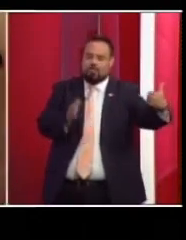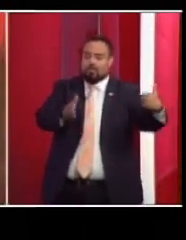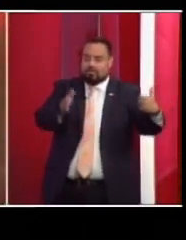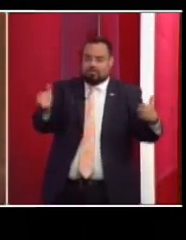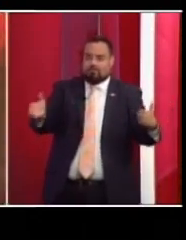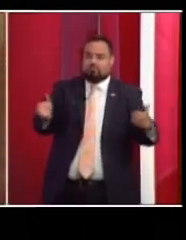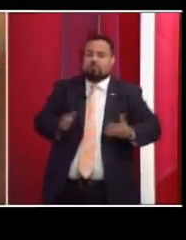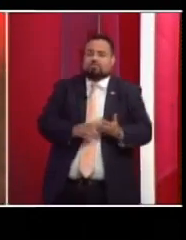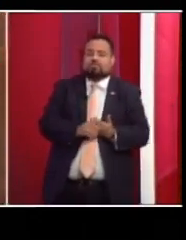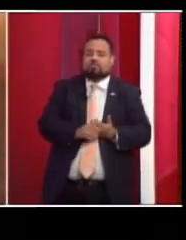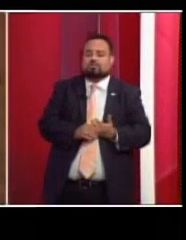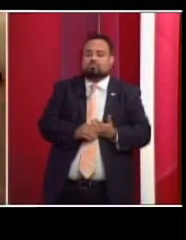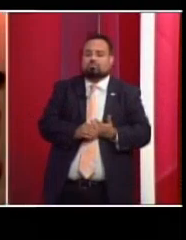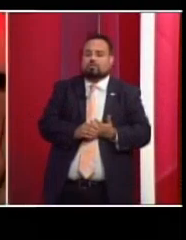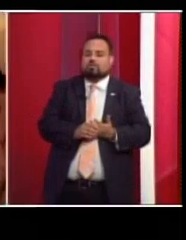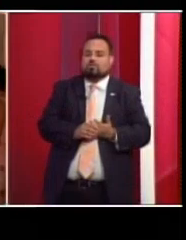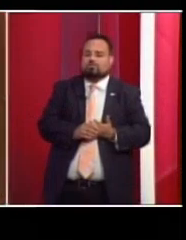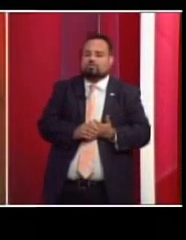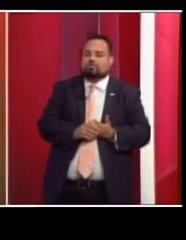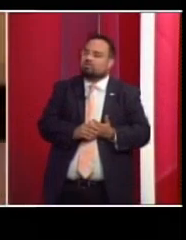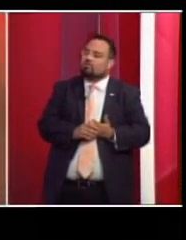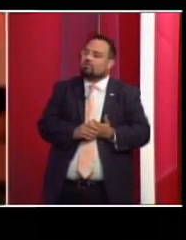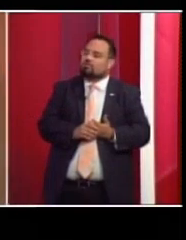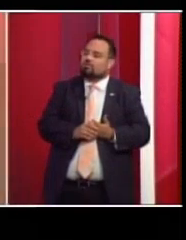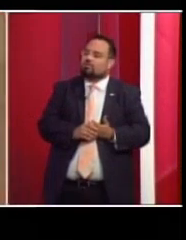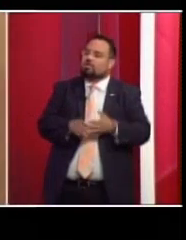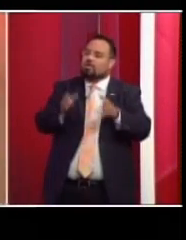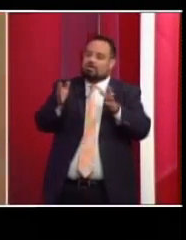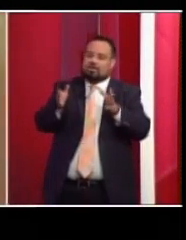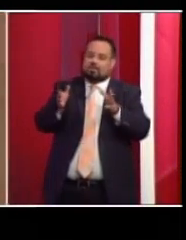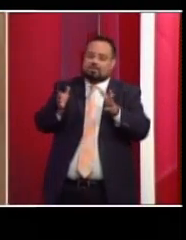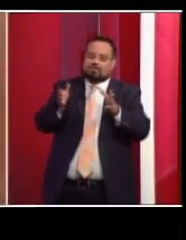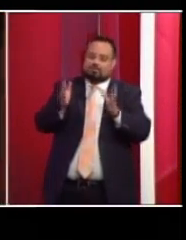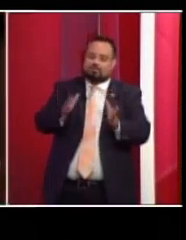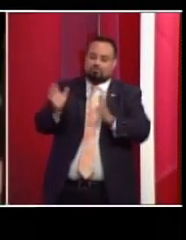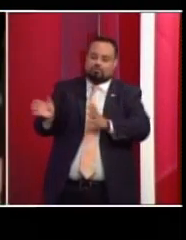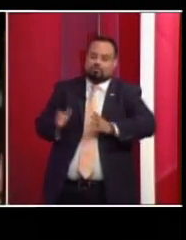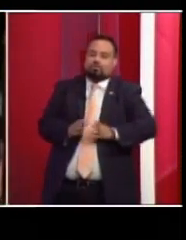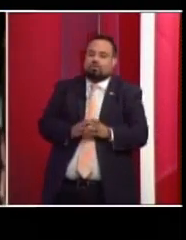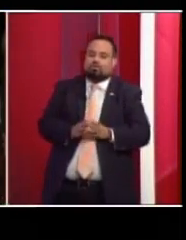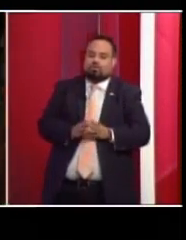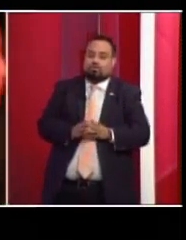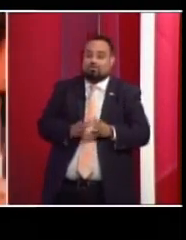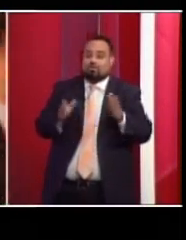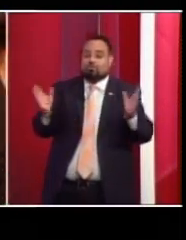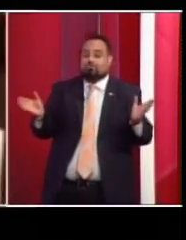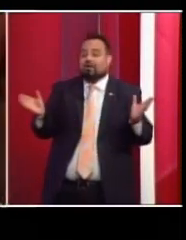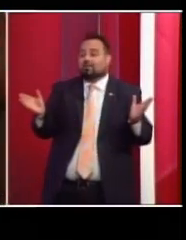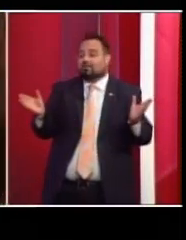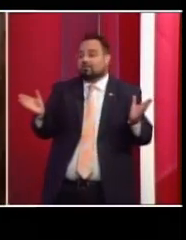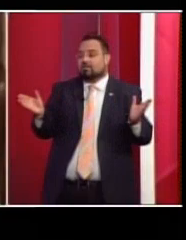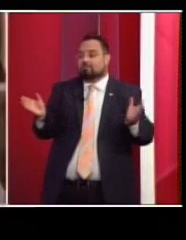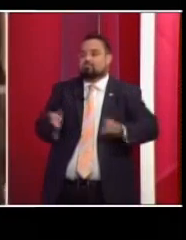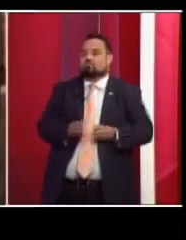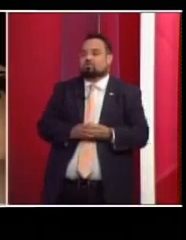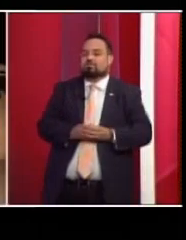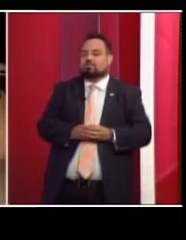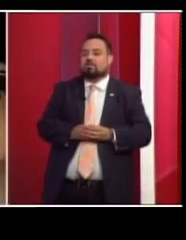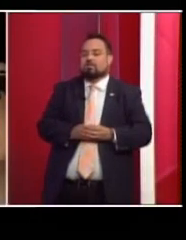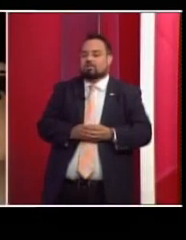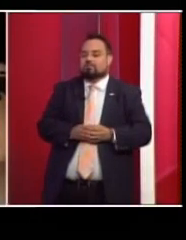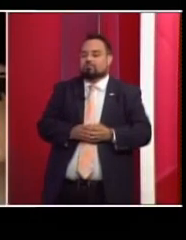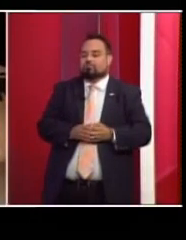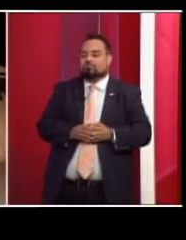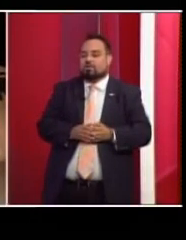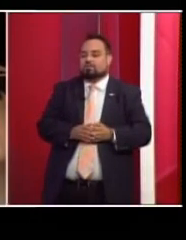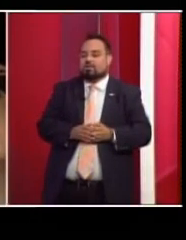delincuencia y tenemos a este tipo de niños y niñas y adolescentes que necesitan protección y abrigo la mayor parte de las personas que